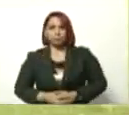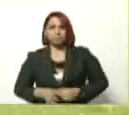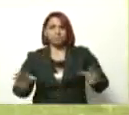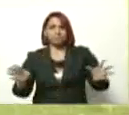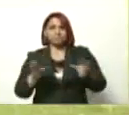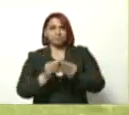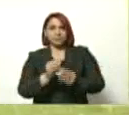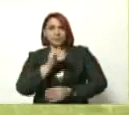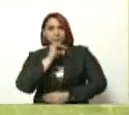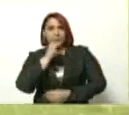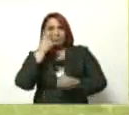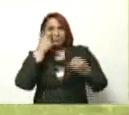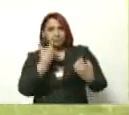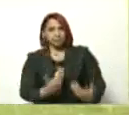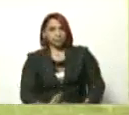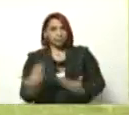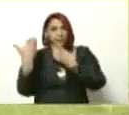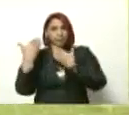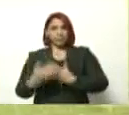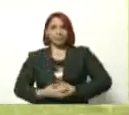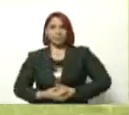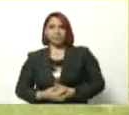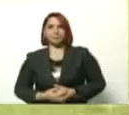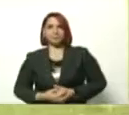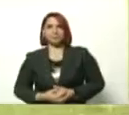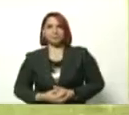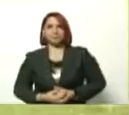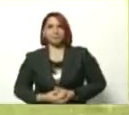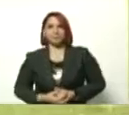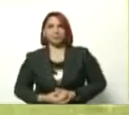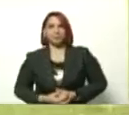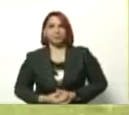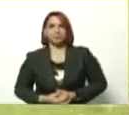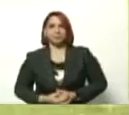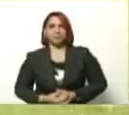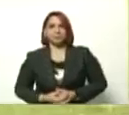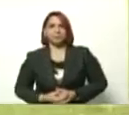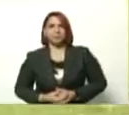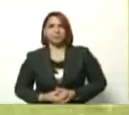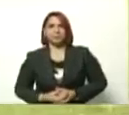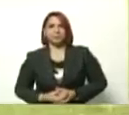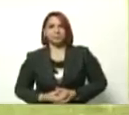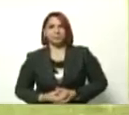pintó con la asistencia de nelson gonzález reportó para venezolana de televisión daniela rodríguez la noticia